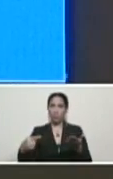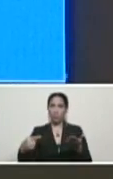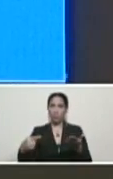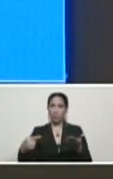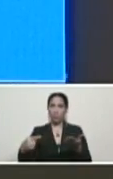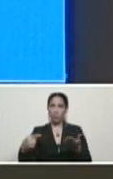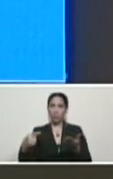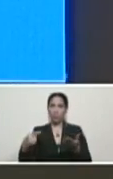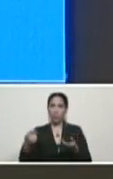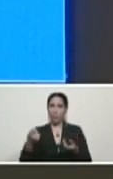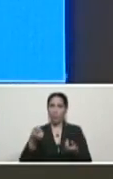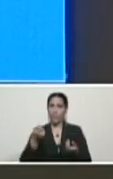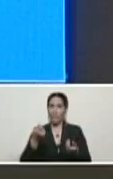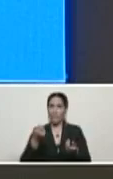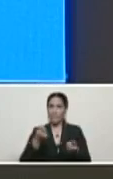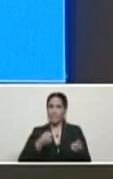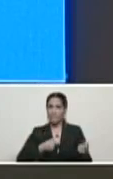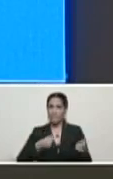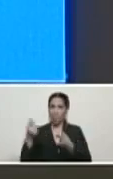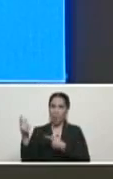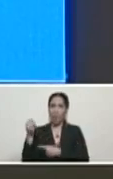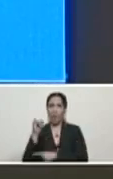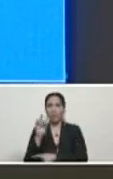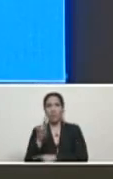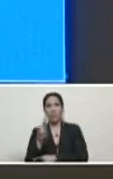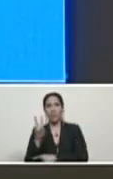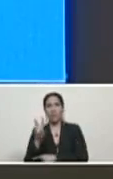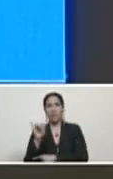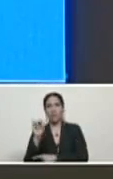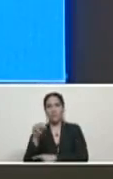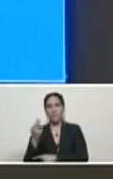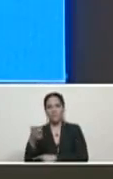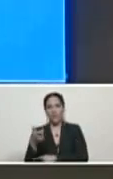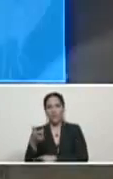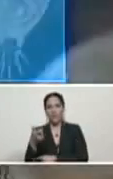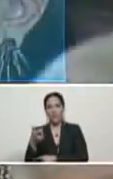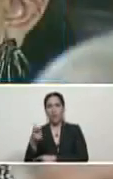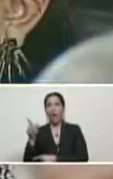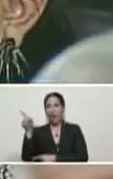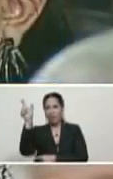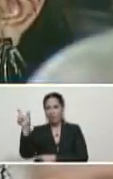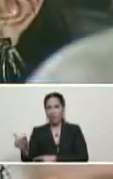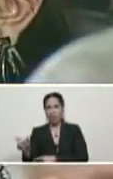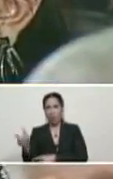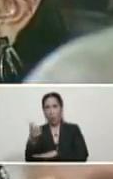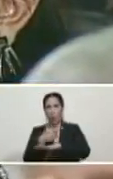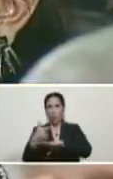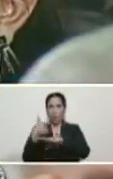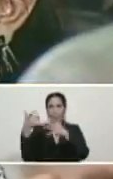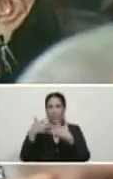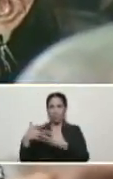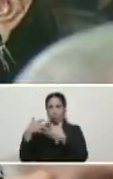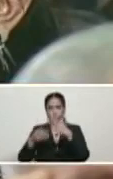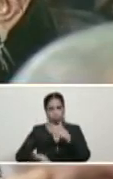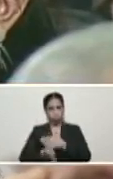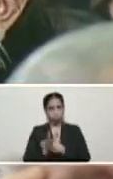a Juan Bautista Irving, agente del gobierno de Estados Unidos. De allí surgió una